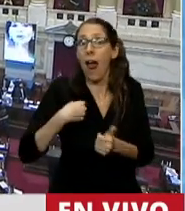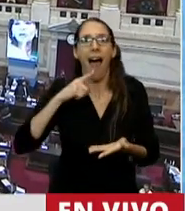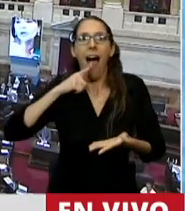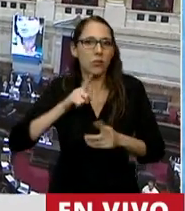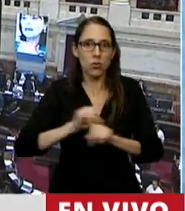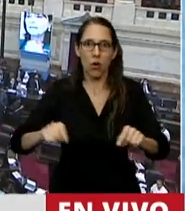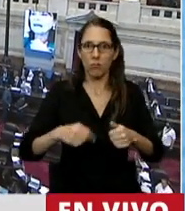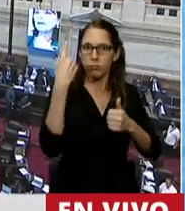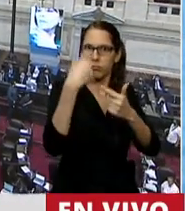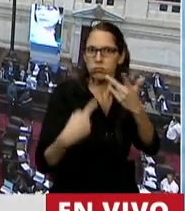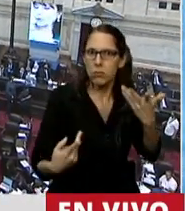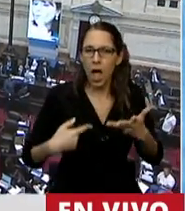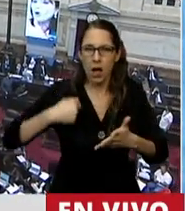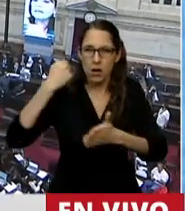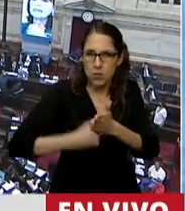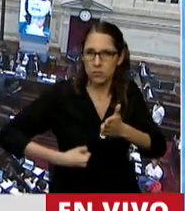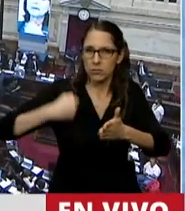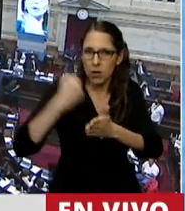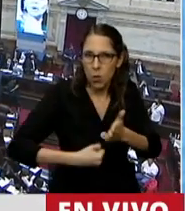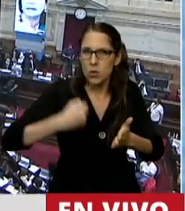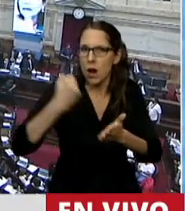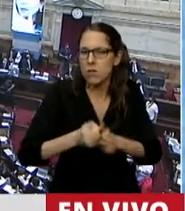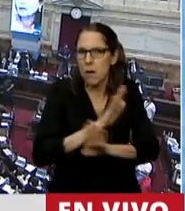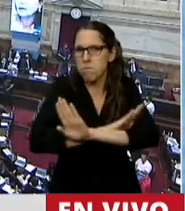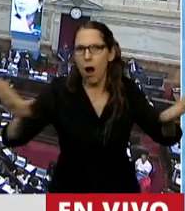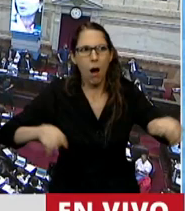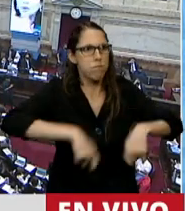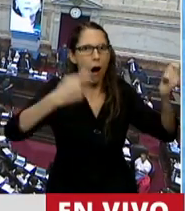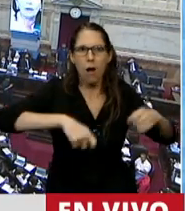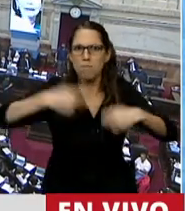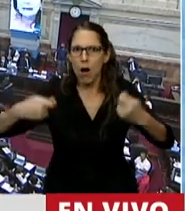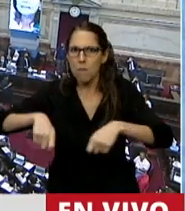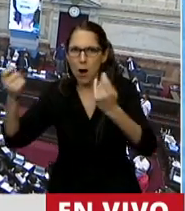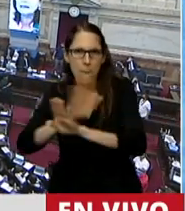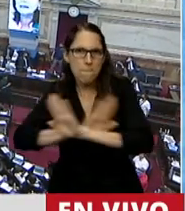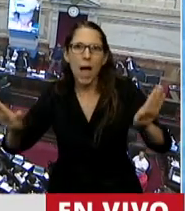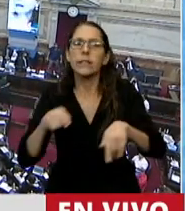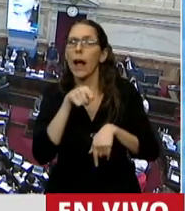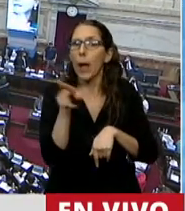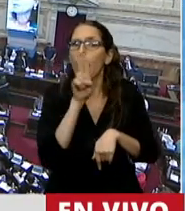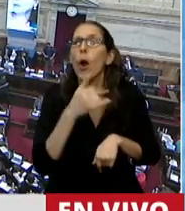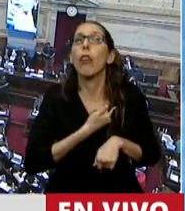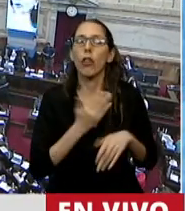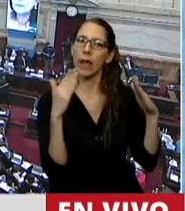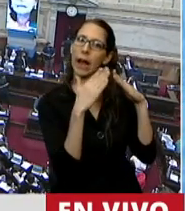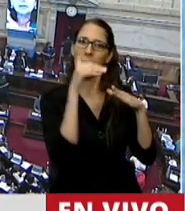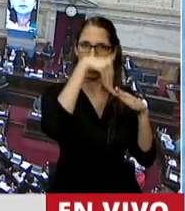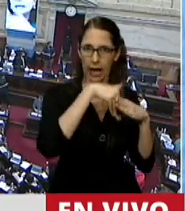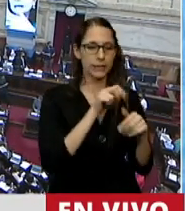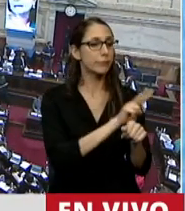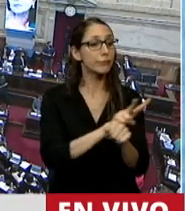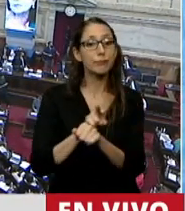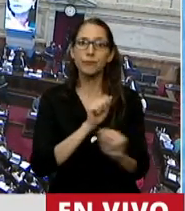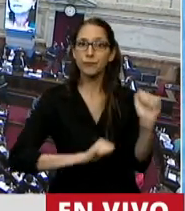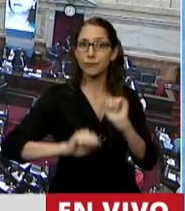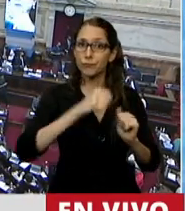Fueron años de lucha para romper esos moldes que ubican a la mujer en un solo lugar, la casa, ejerciendo cuidados domésticos y